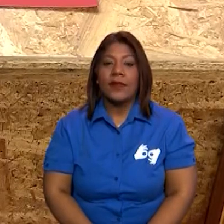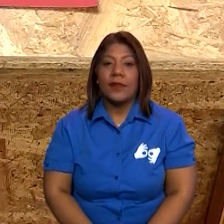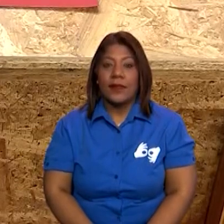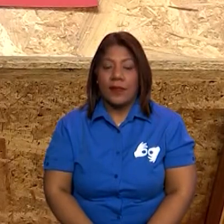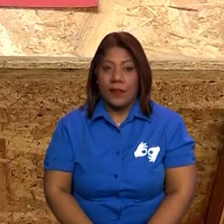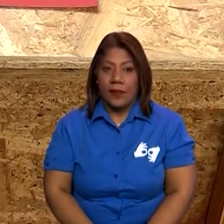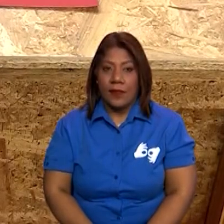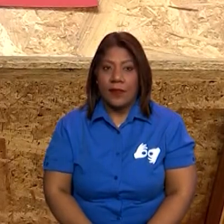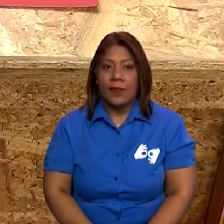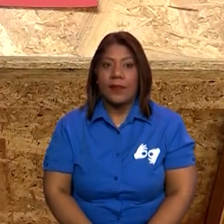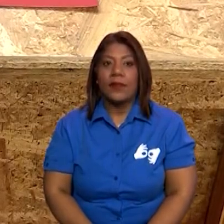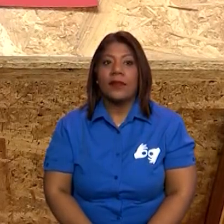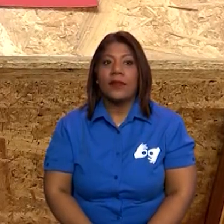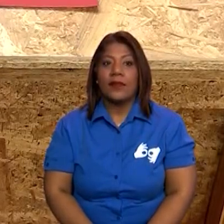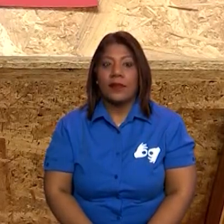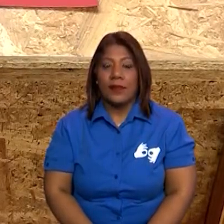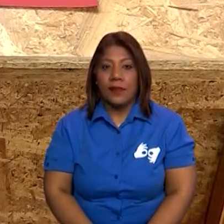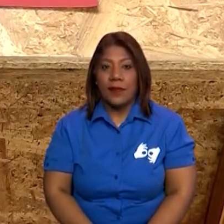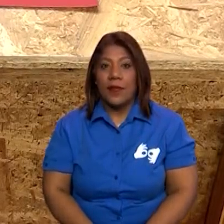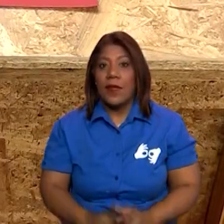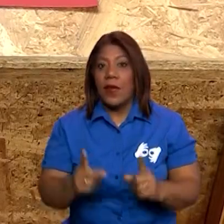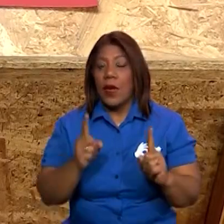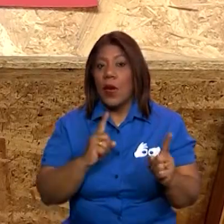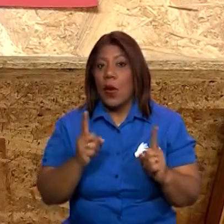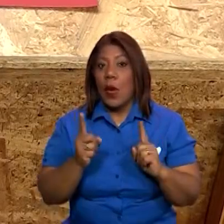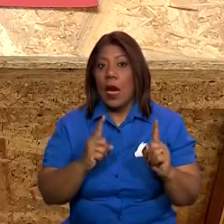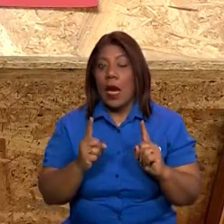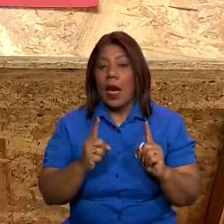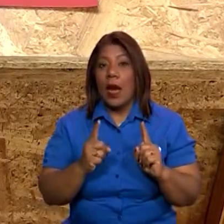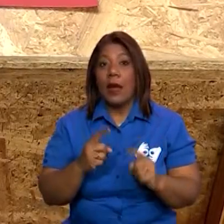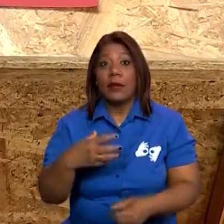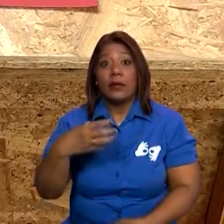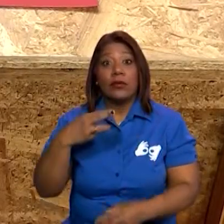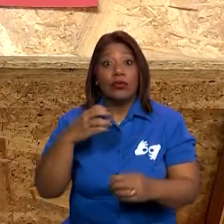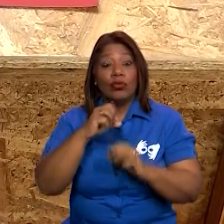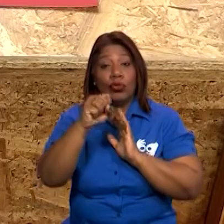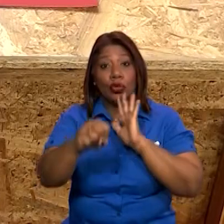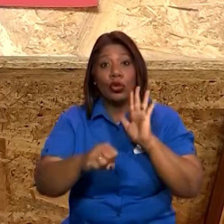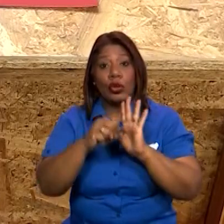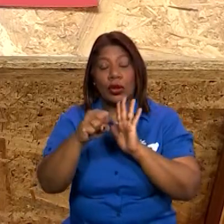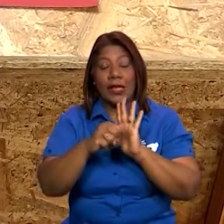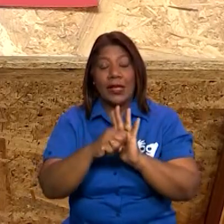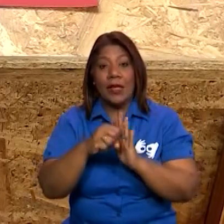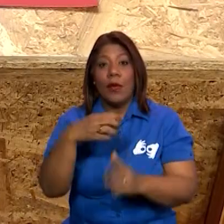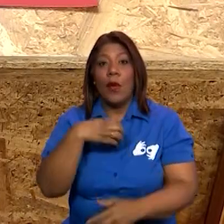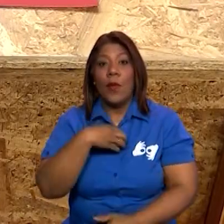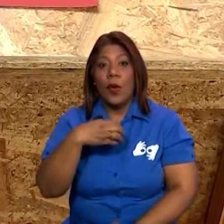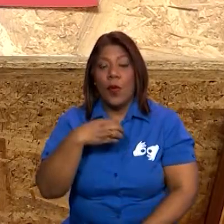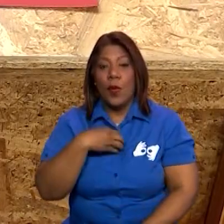Jorge. Muy bien. ¿Cuál es la característica de este nombre? Porque es propio, inicia con